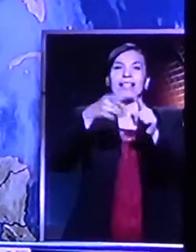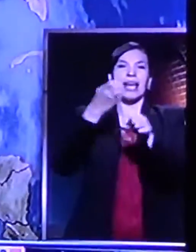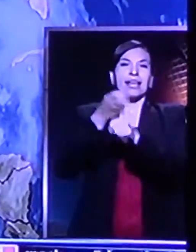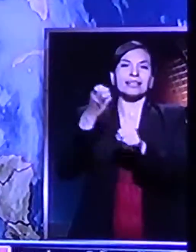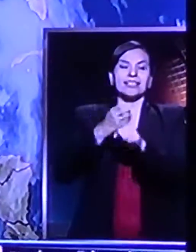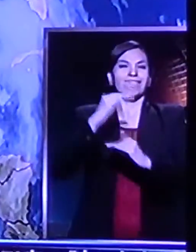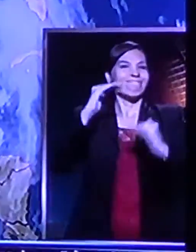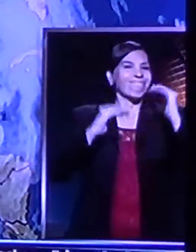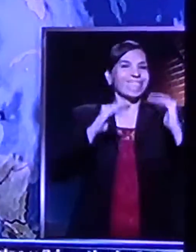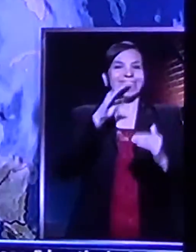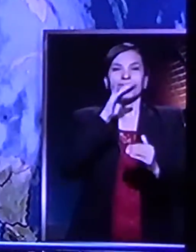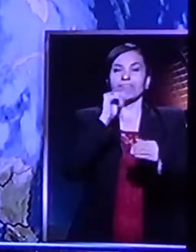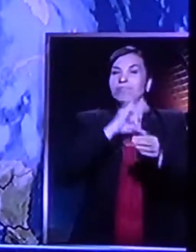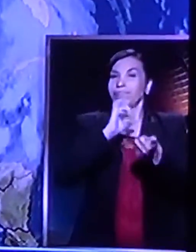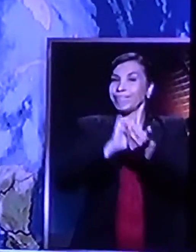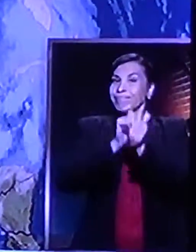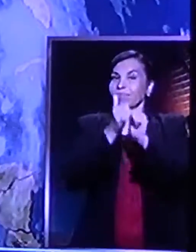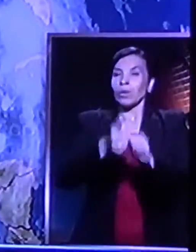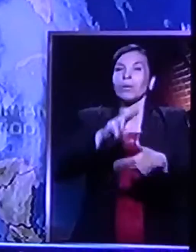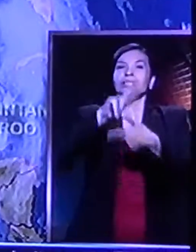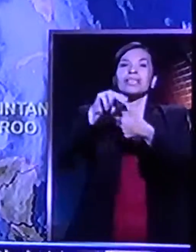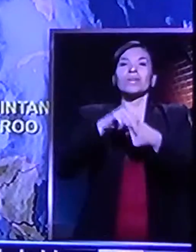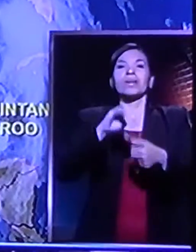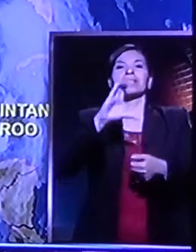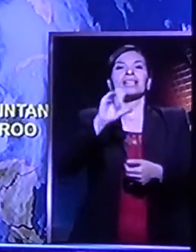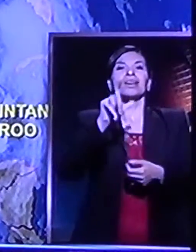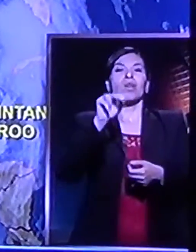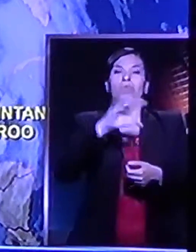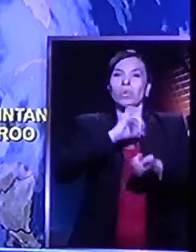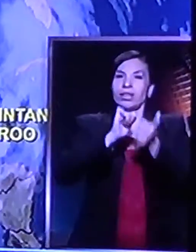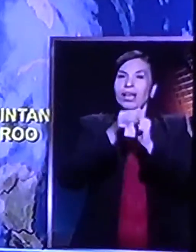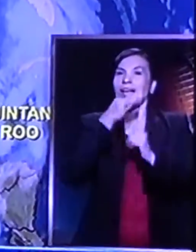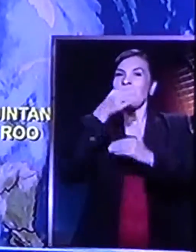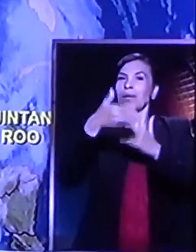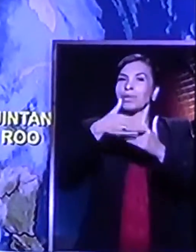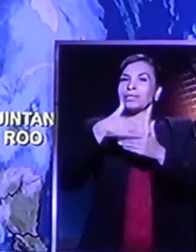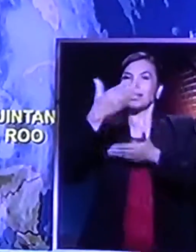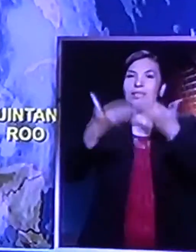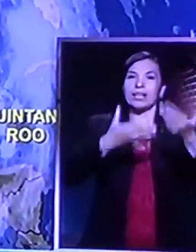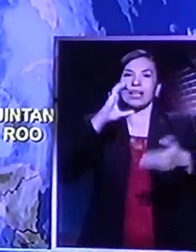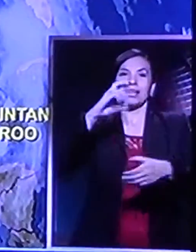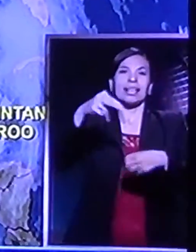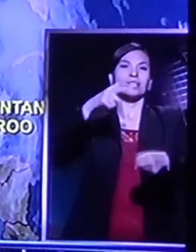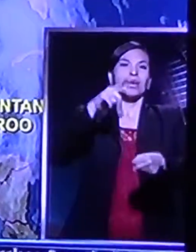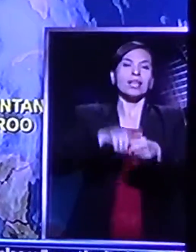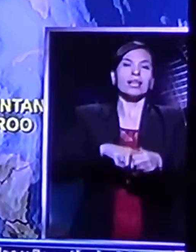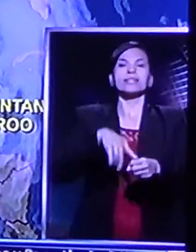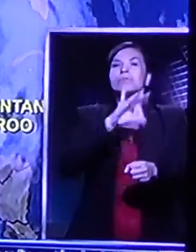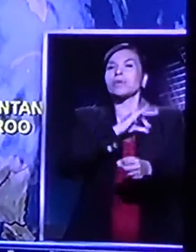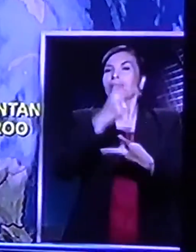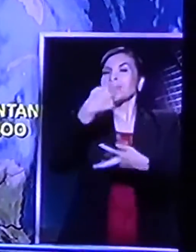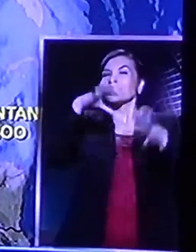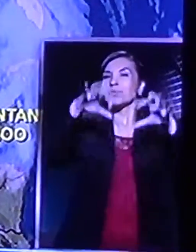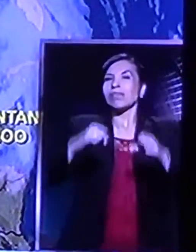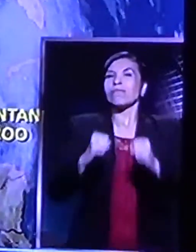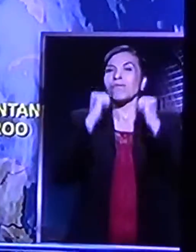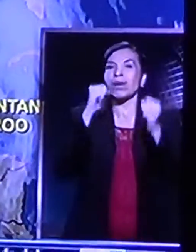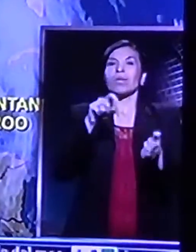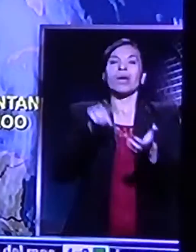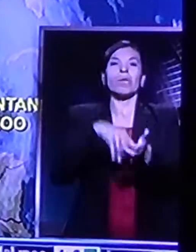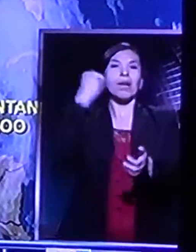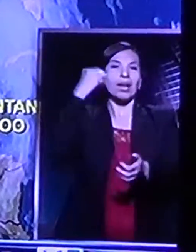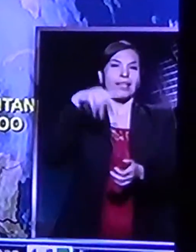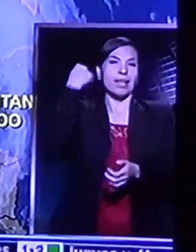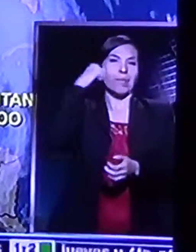estados. La inestabilidad podría convertirse en un ciclón, pronostica el Servicio Meteorológico Nacional. Se esperan lluvias muy fuertes en